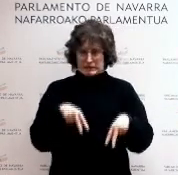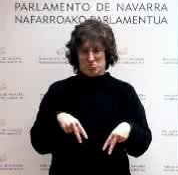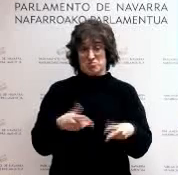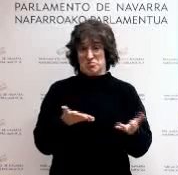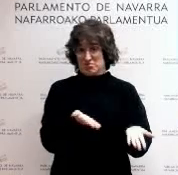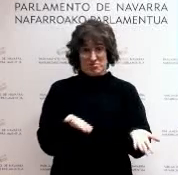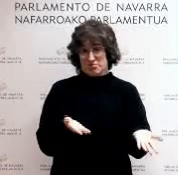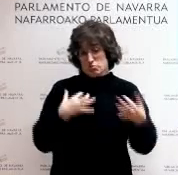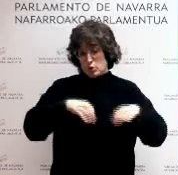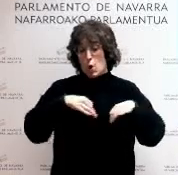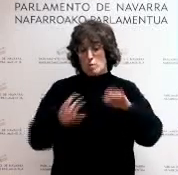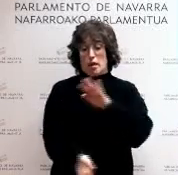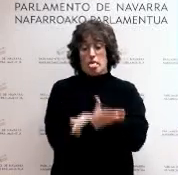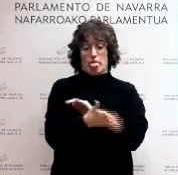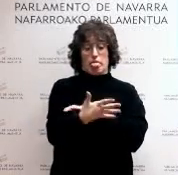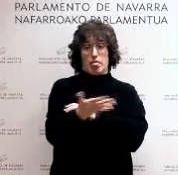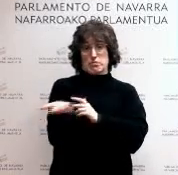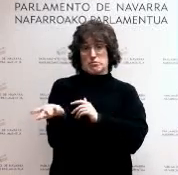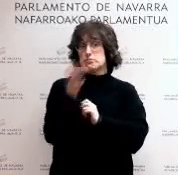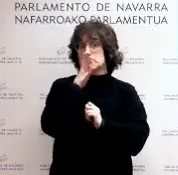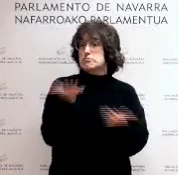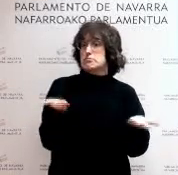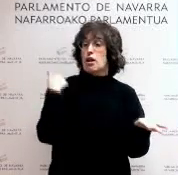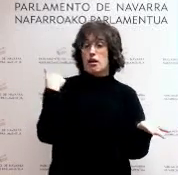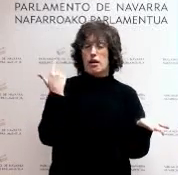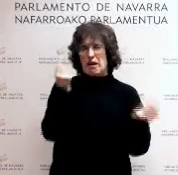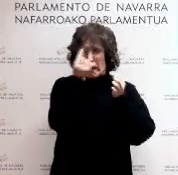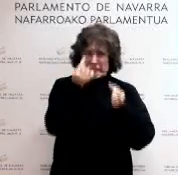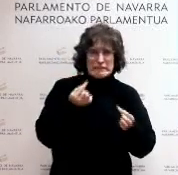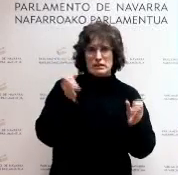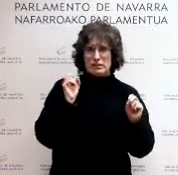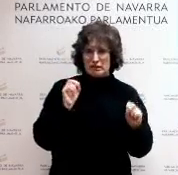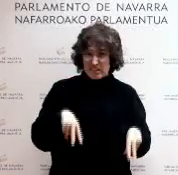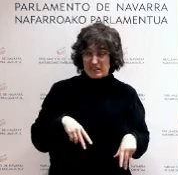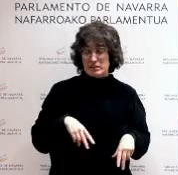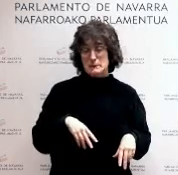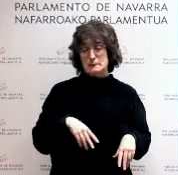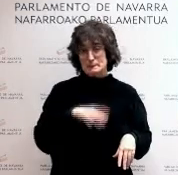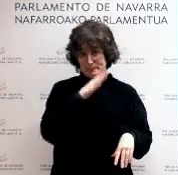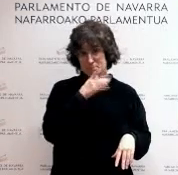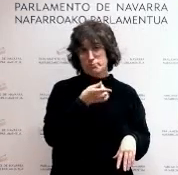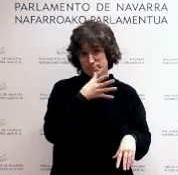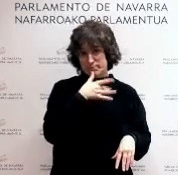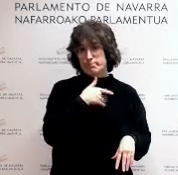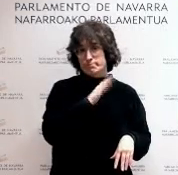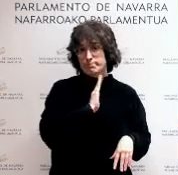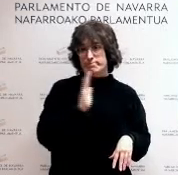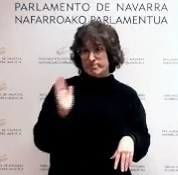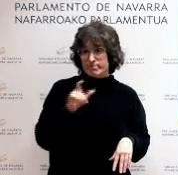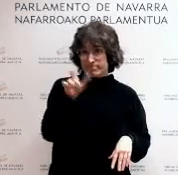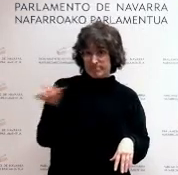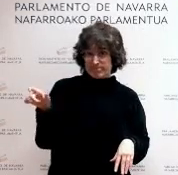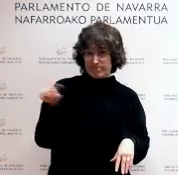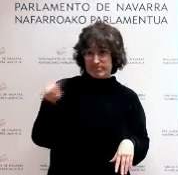salen las cosas como salen. Y esos son los resultados que están ofreciendo a la gente, porque por eso les van a medir. Sí,